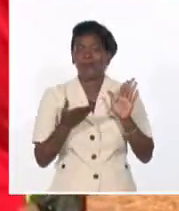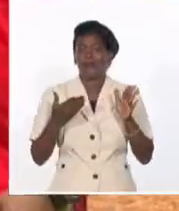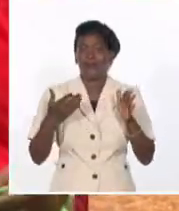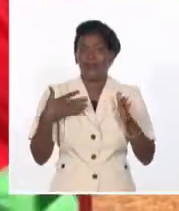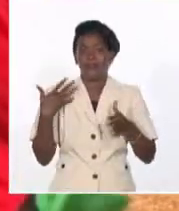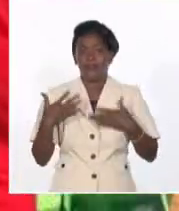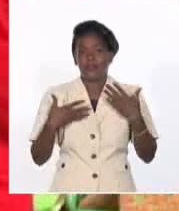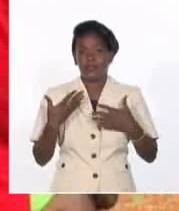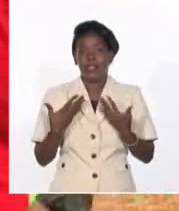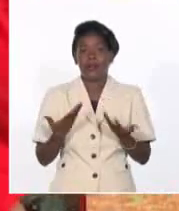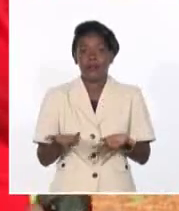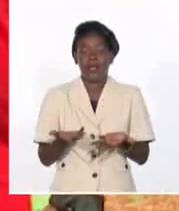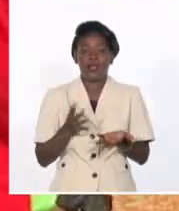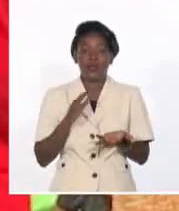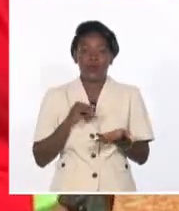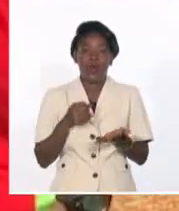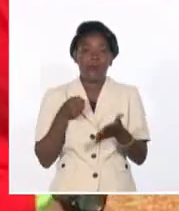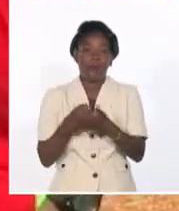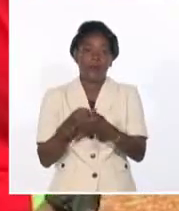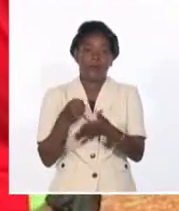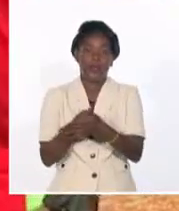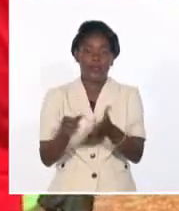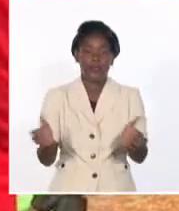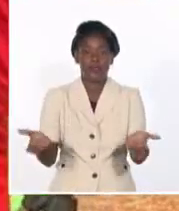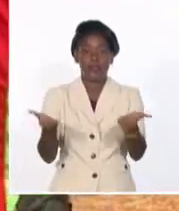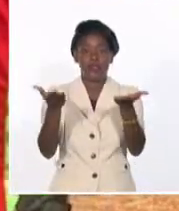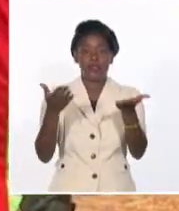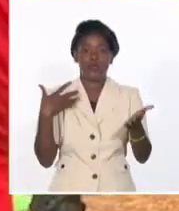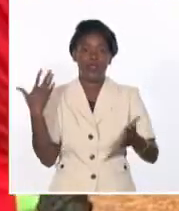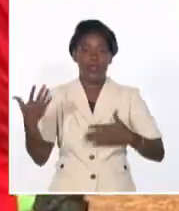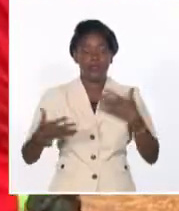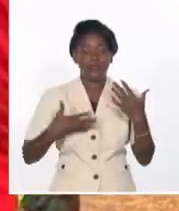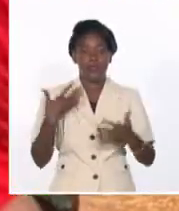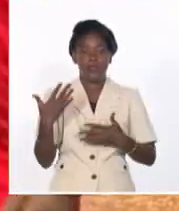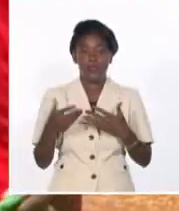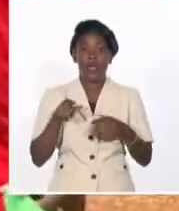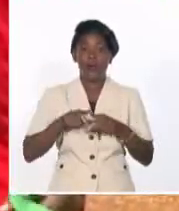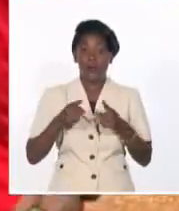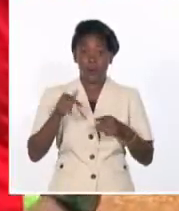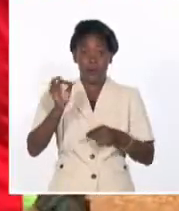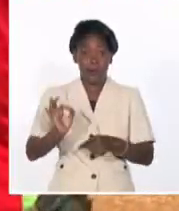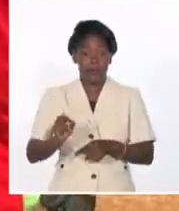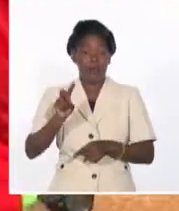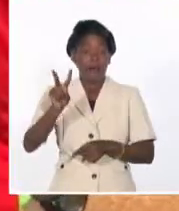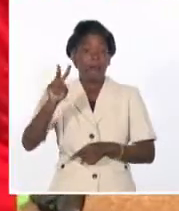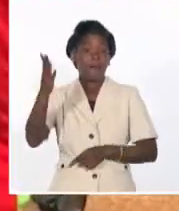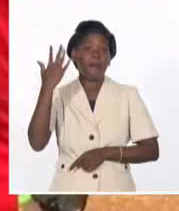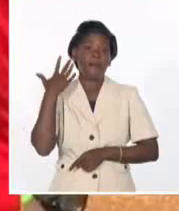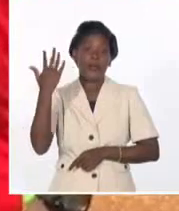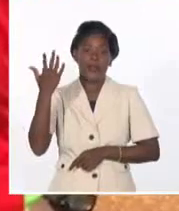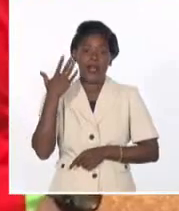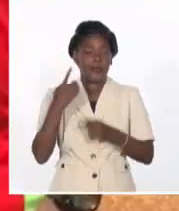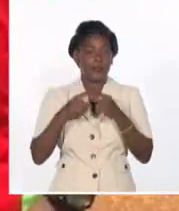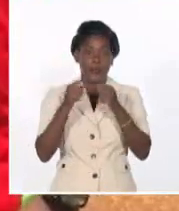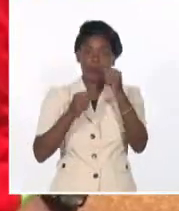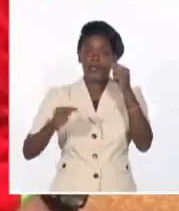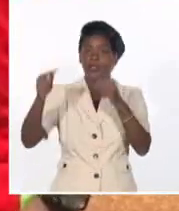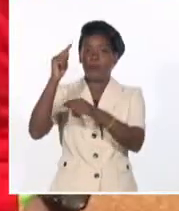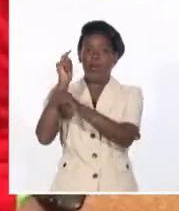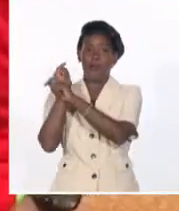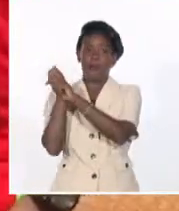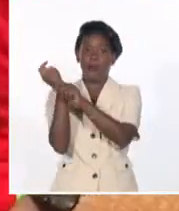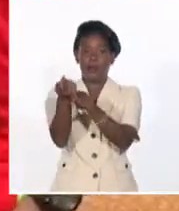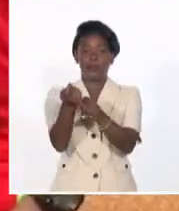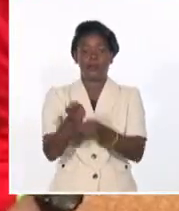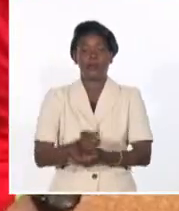a fortalecer todas las actividades de nuestro pueblo en este verano tan caliente que hemos tenido este año. Y bueno, con el plato fuerte, con el primer